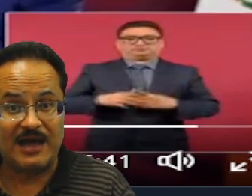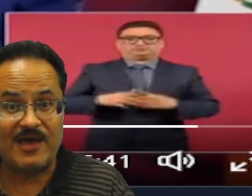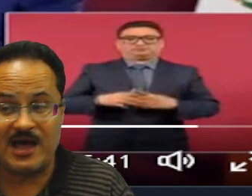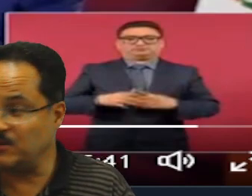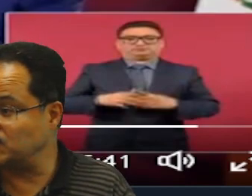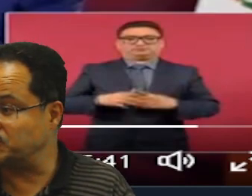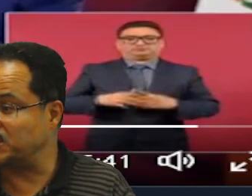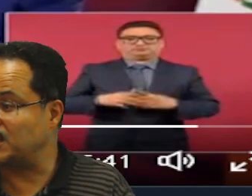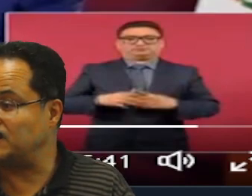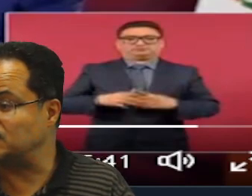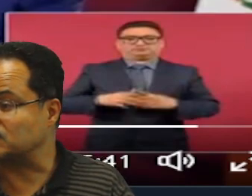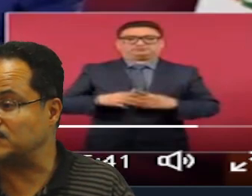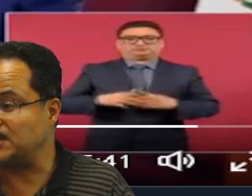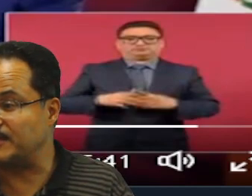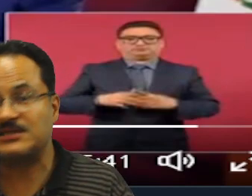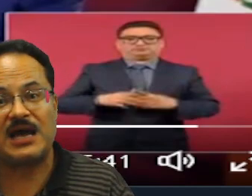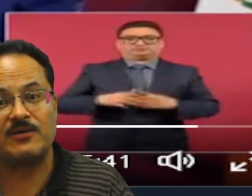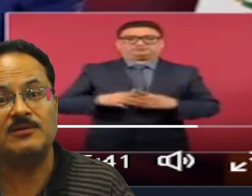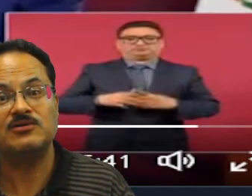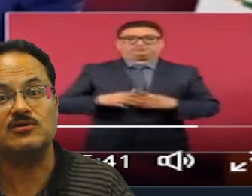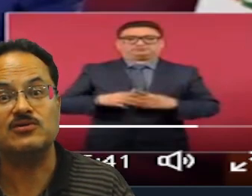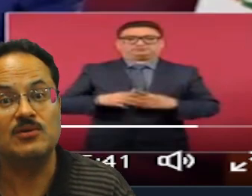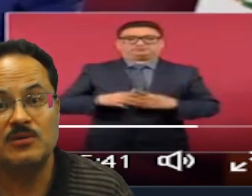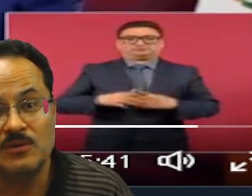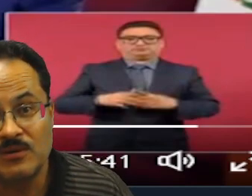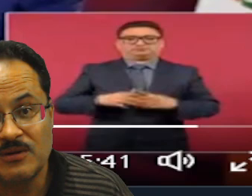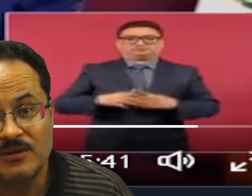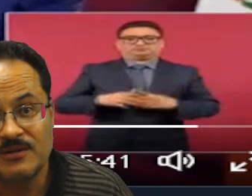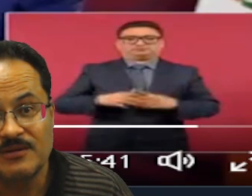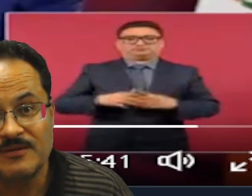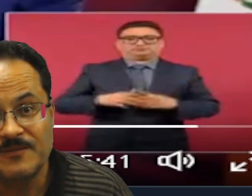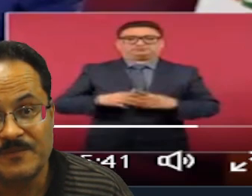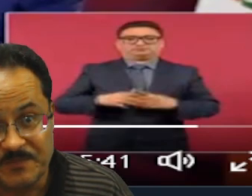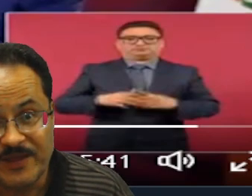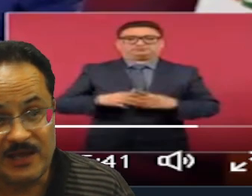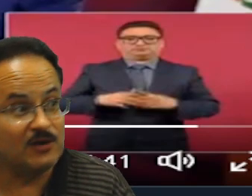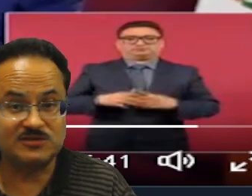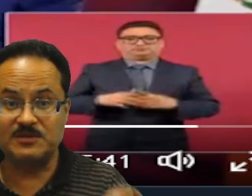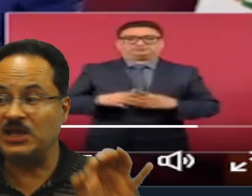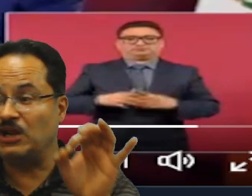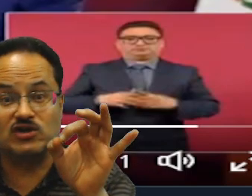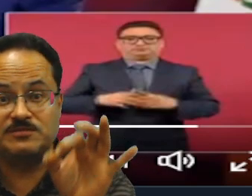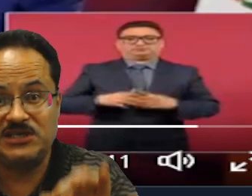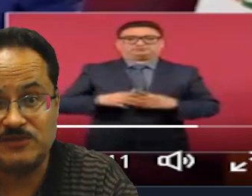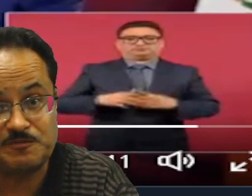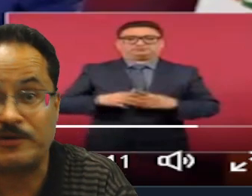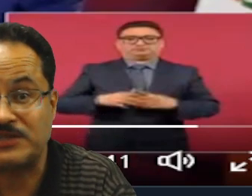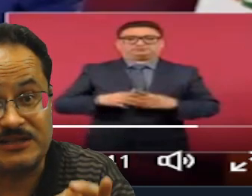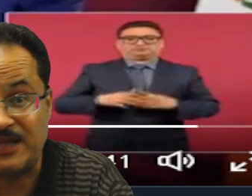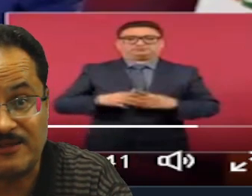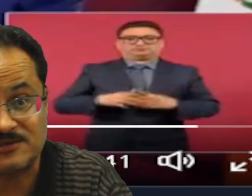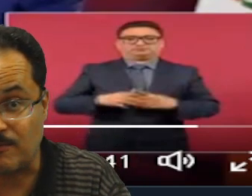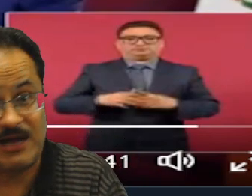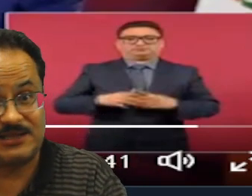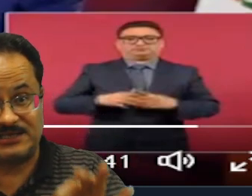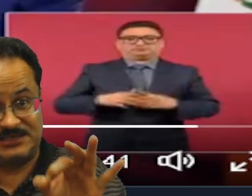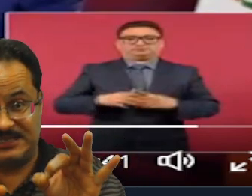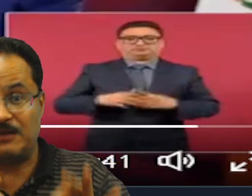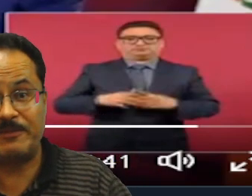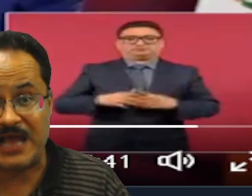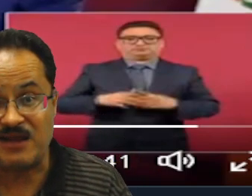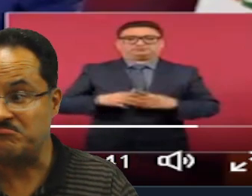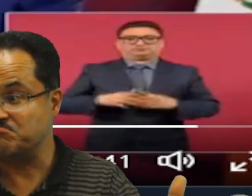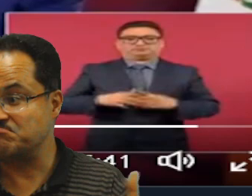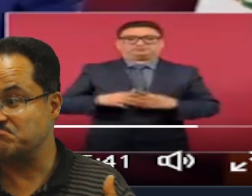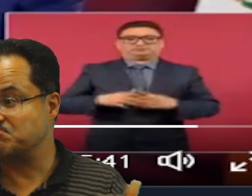Cada año los mexicanos nos cuesta más caro todo y los y los mismos potentados cuates